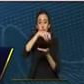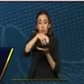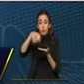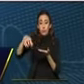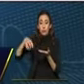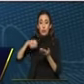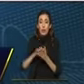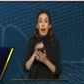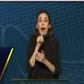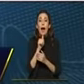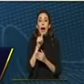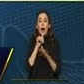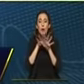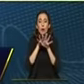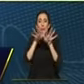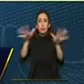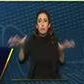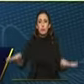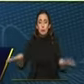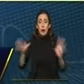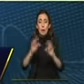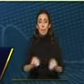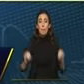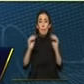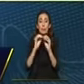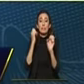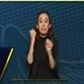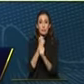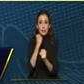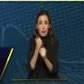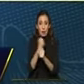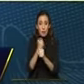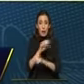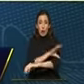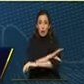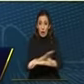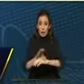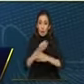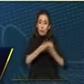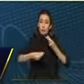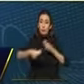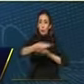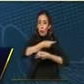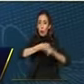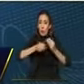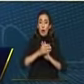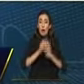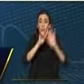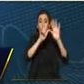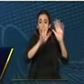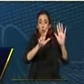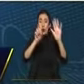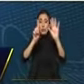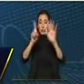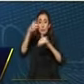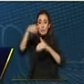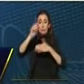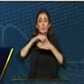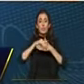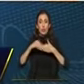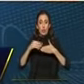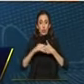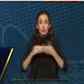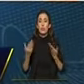Nacional de Riego y Drenaje, que fomenta más trabajo y producción en nuestro campo, invertimos 86 millones de dólares